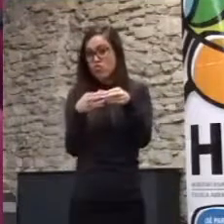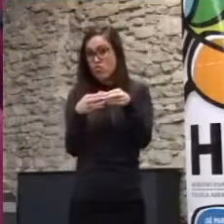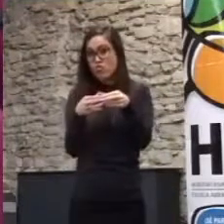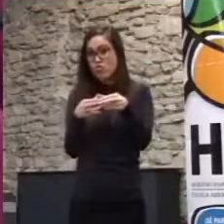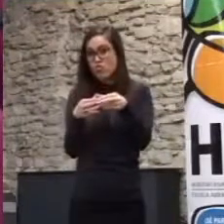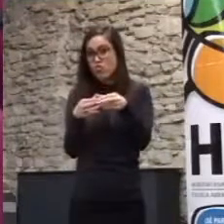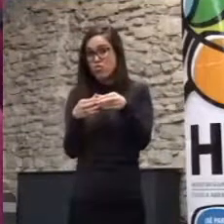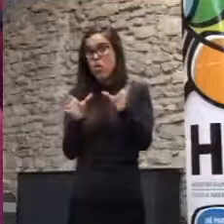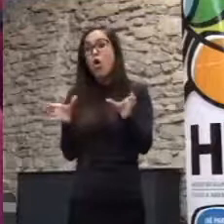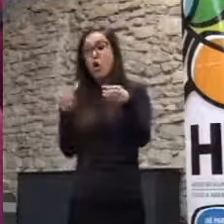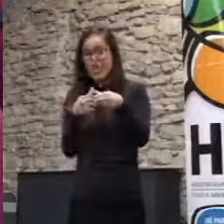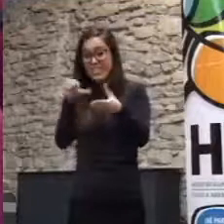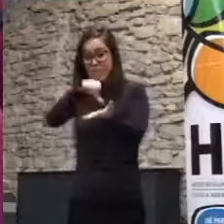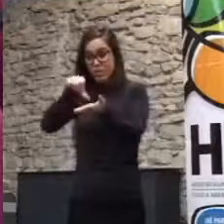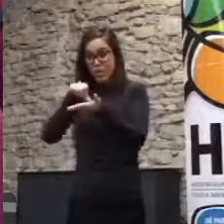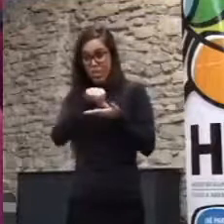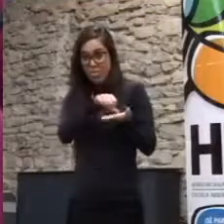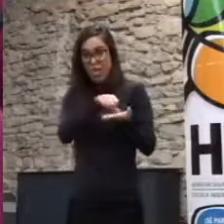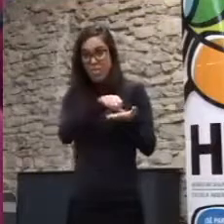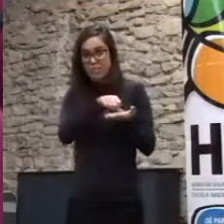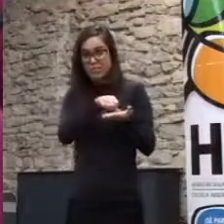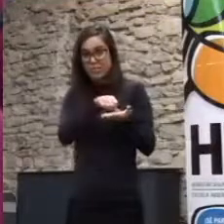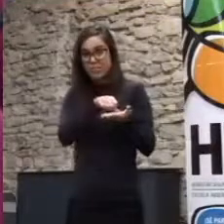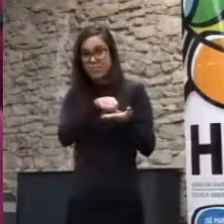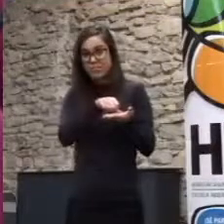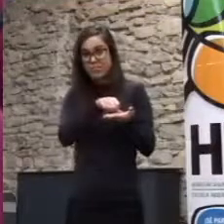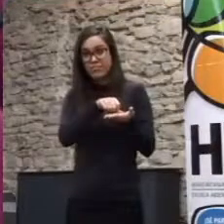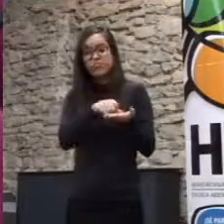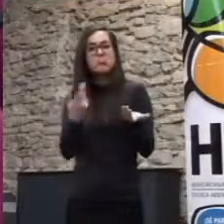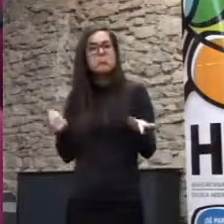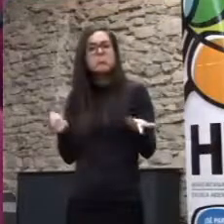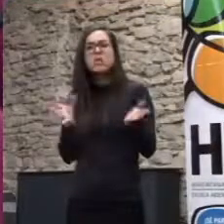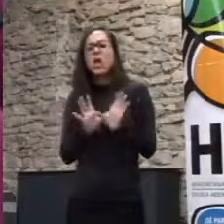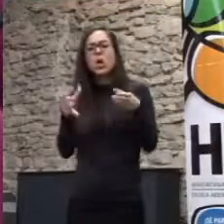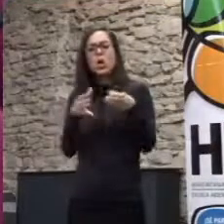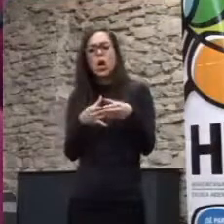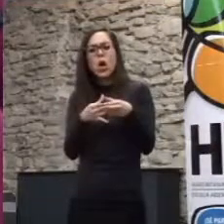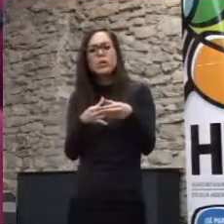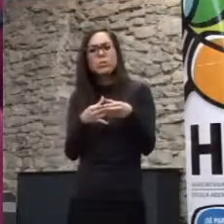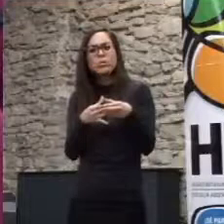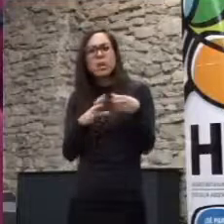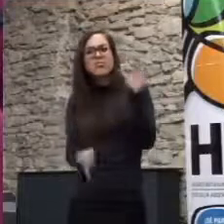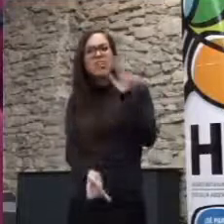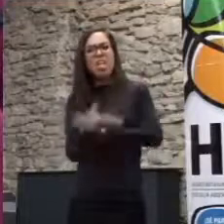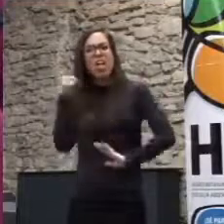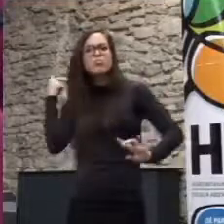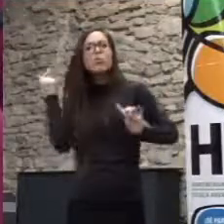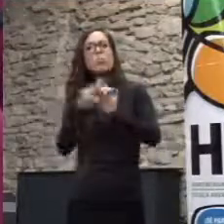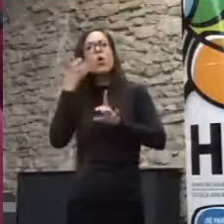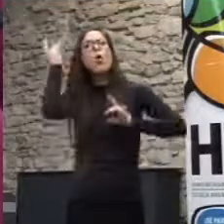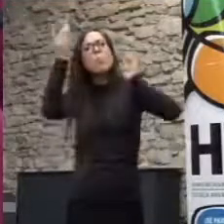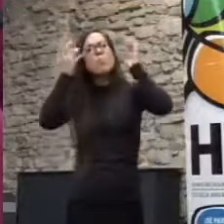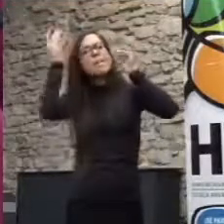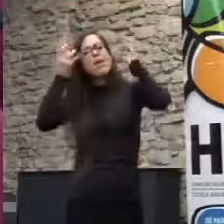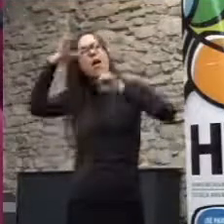generan en la ciudad o en el municipio para aportar noticias, aportar ideas y aportar emociones y sensaciones. Es